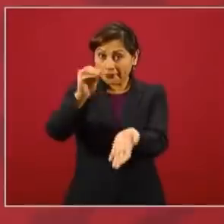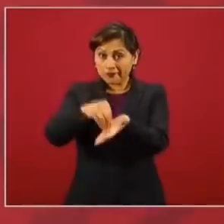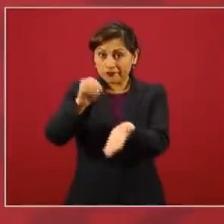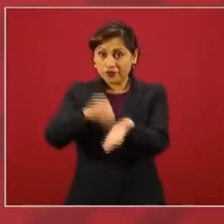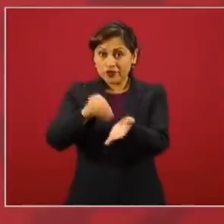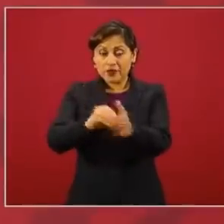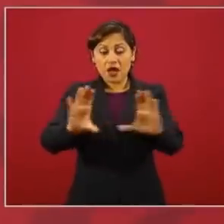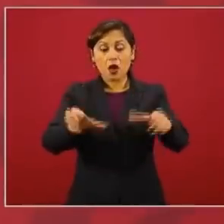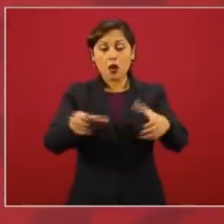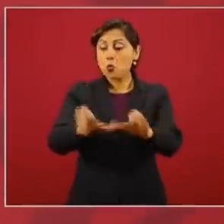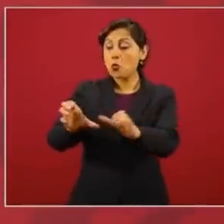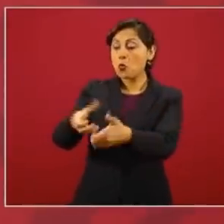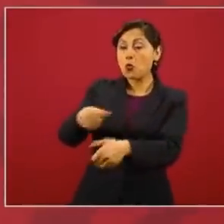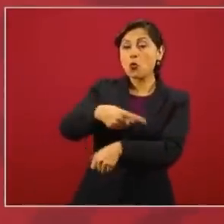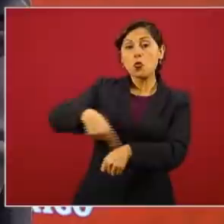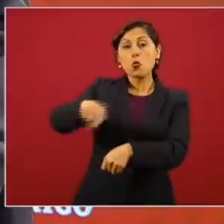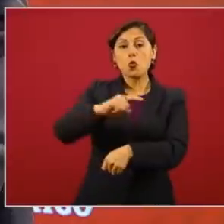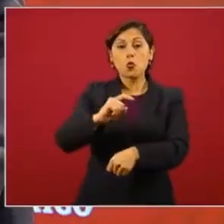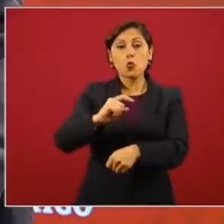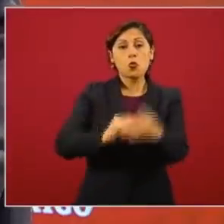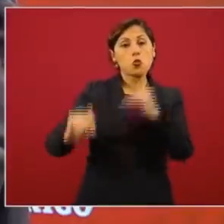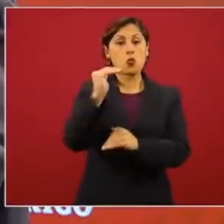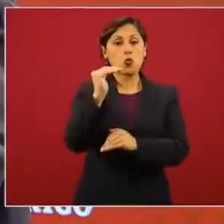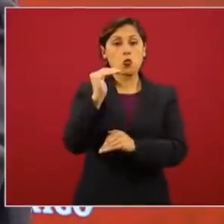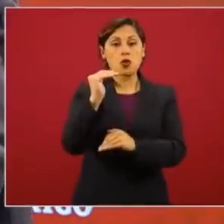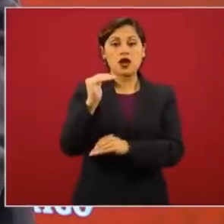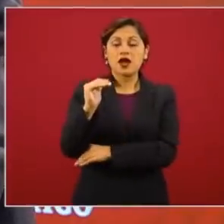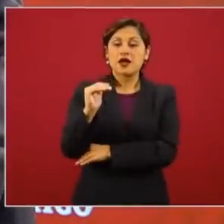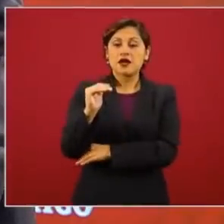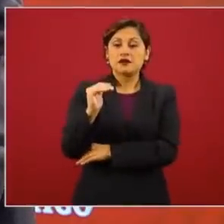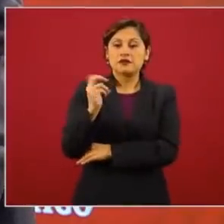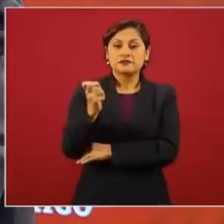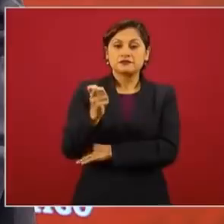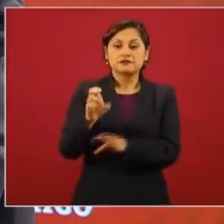preponderantes, que es una manera eufemística